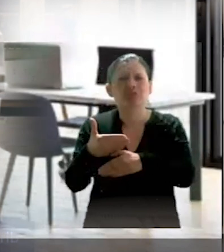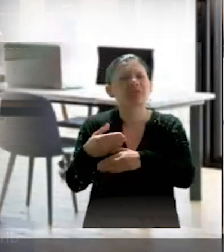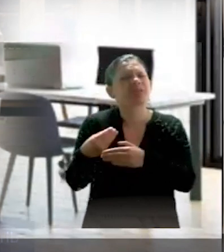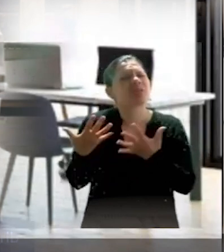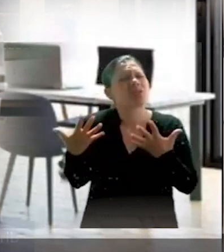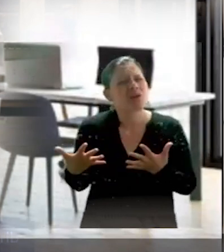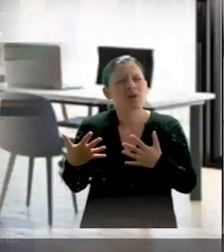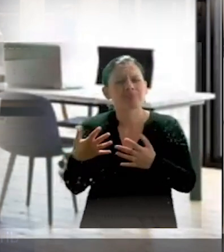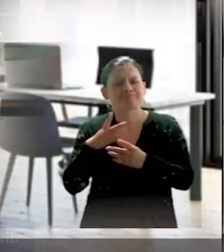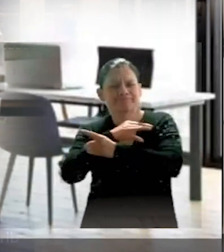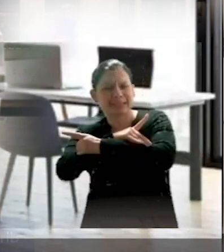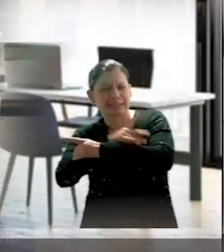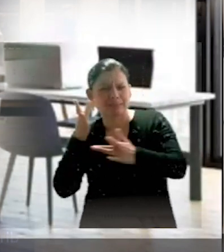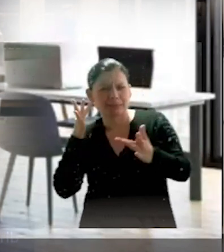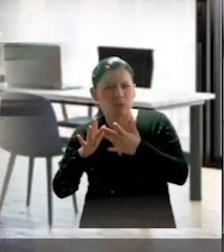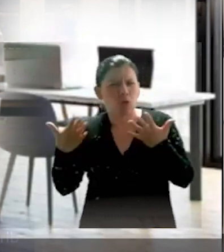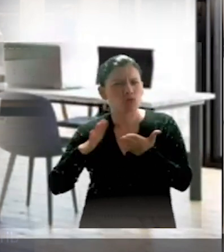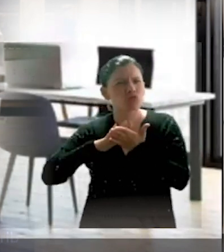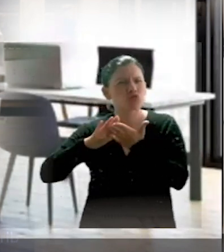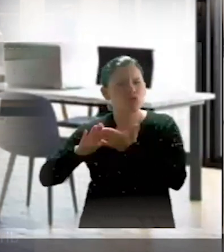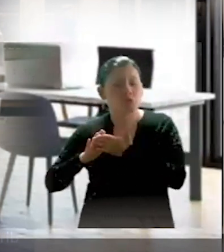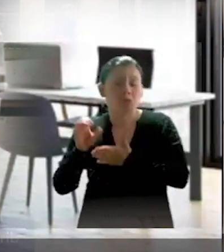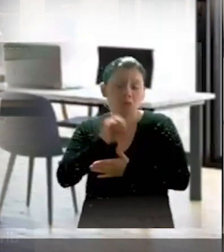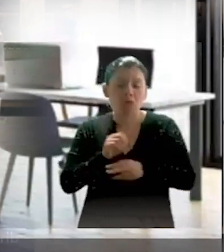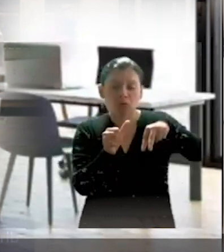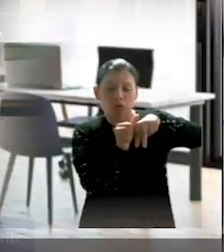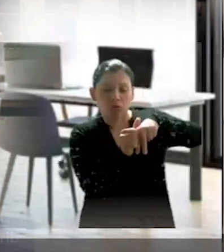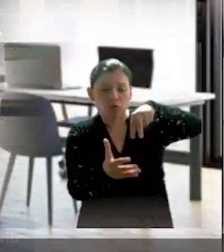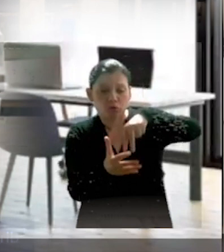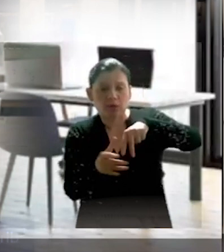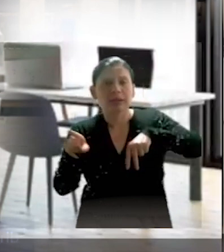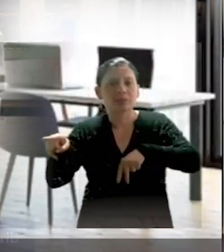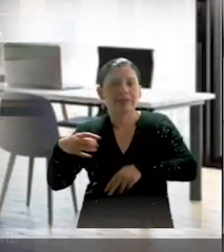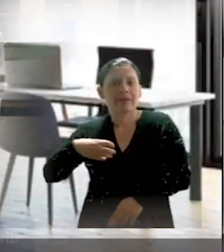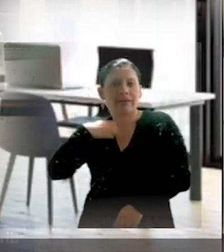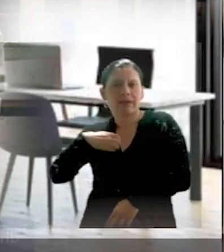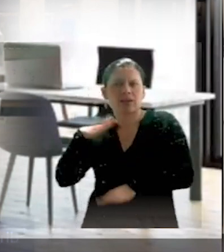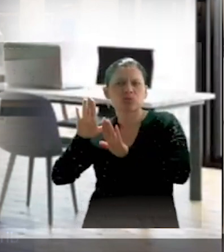se resolvería esto? ¿O cómo convive la tutela con la queja disciplinaria?